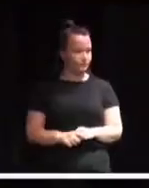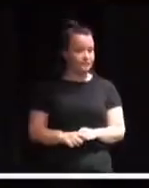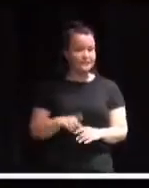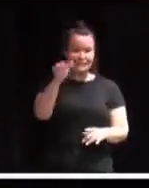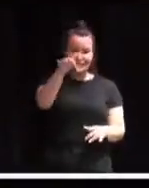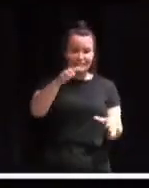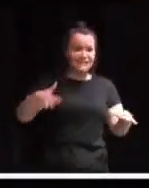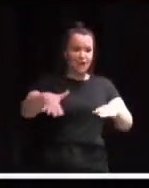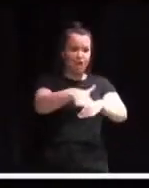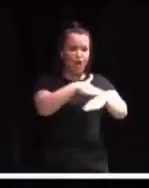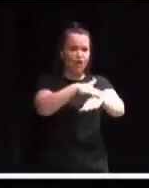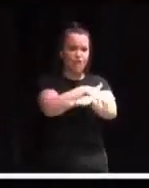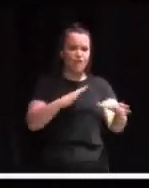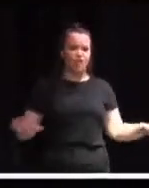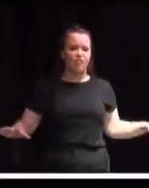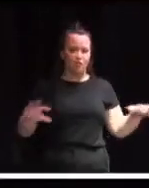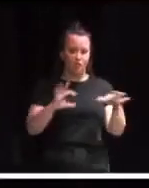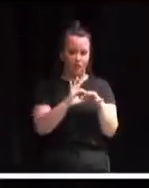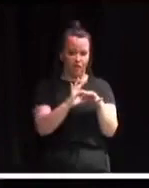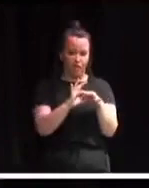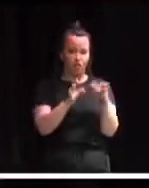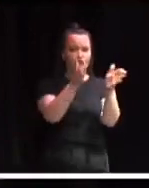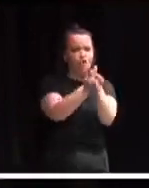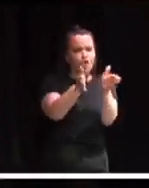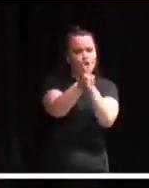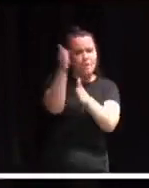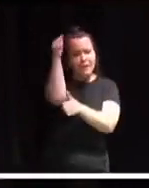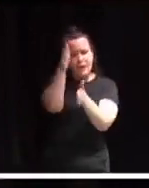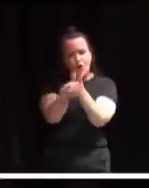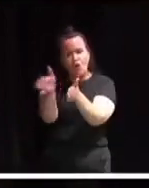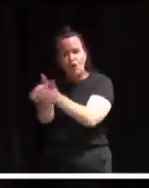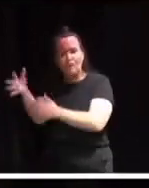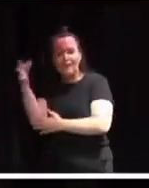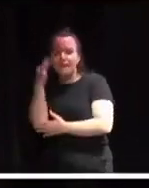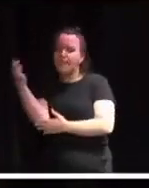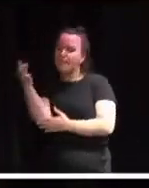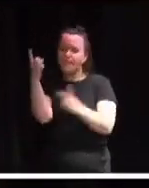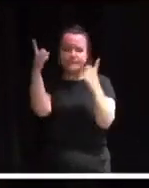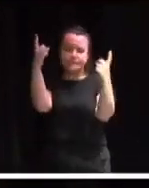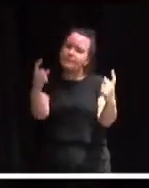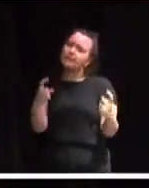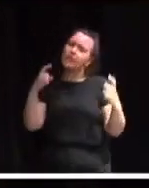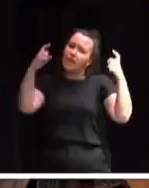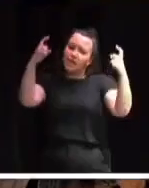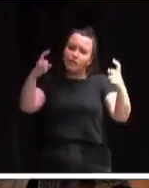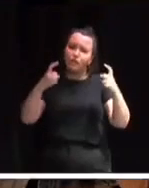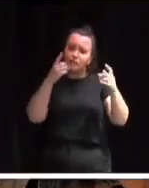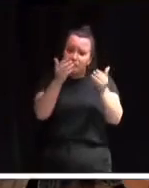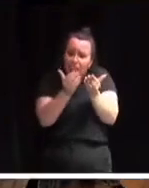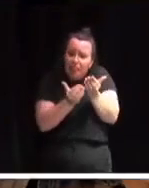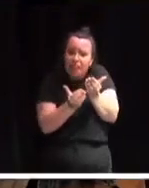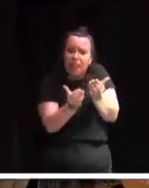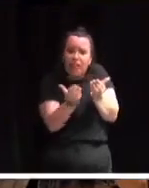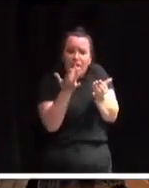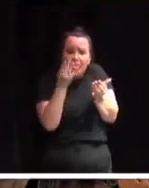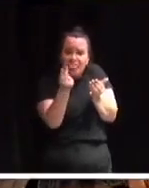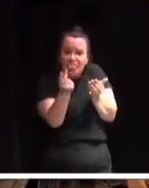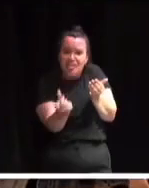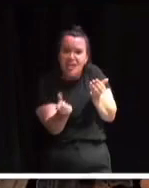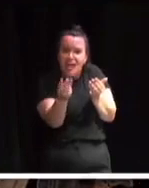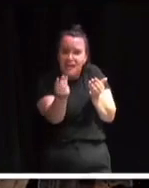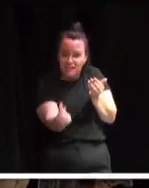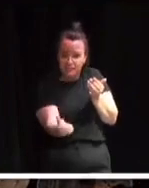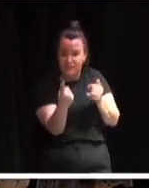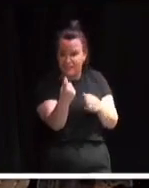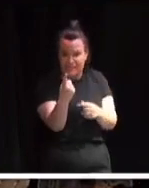coalición compañeros y compañeras tenéis que hacer un esfuerzo en los pocos días que quedan